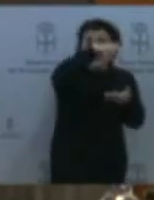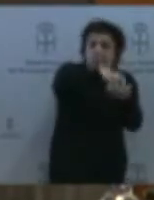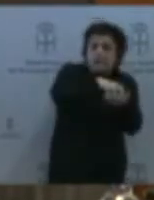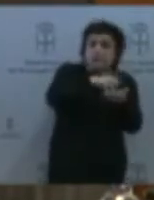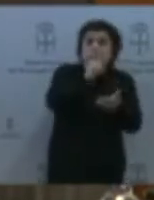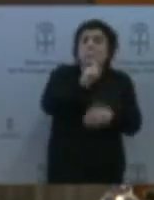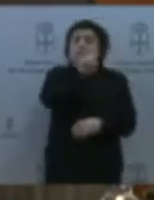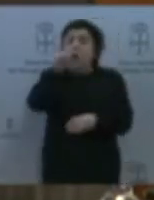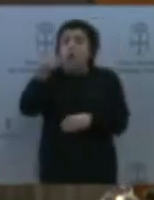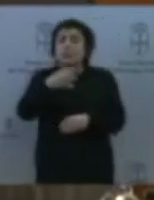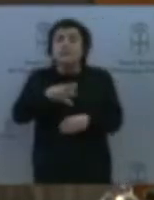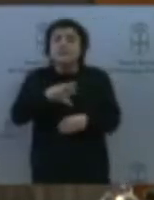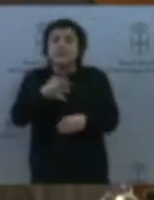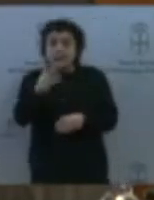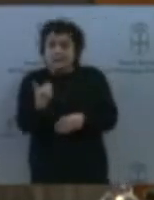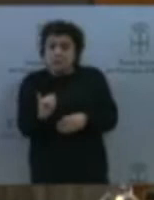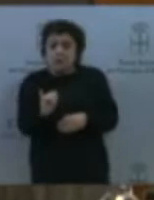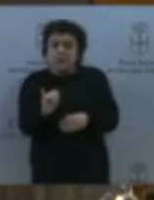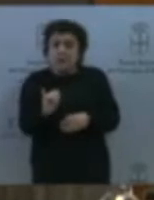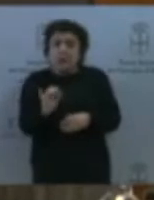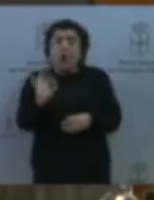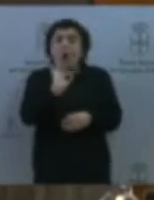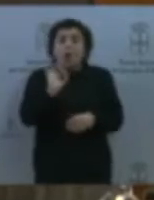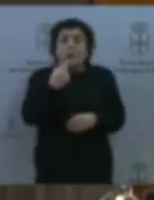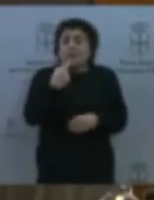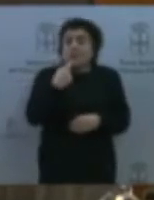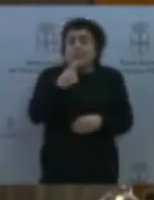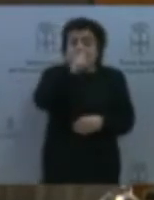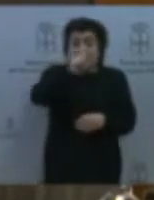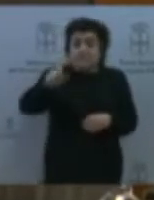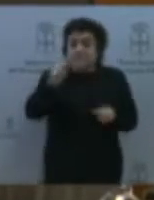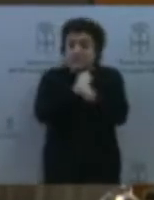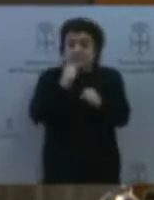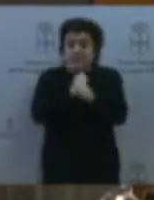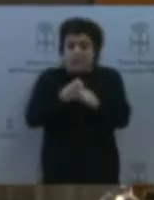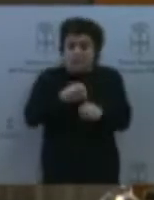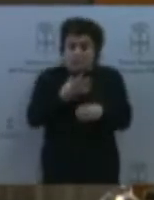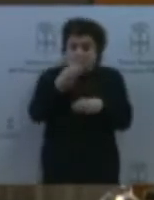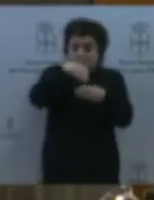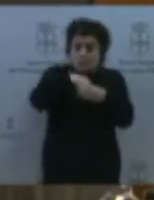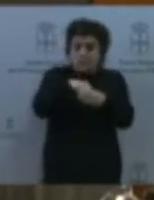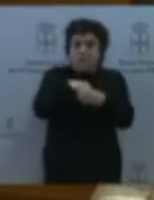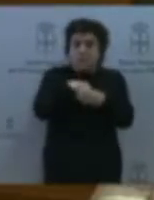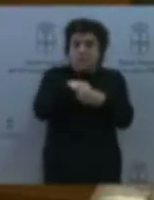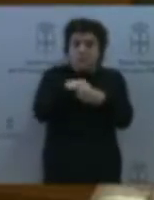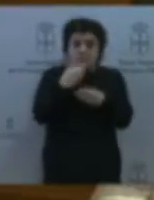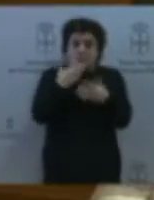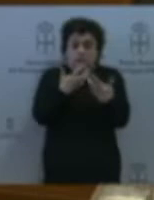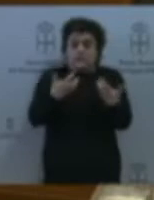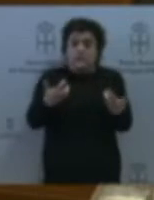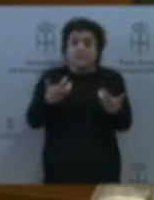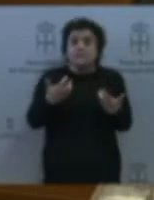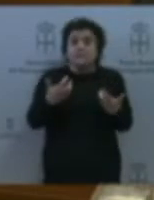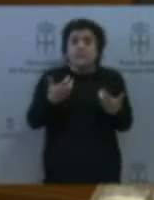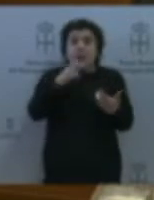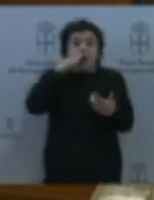De lo que dicen los propios trabajadores y representantes sindicales, de que, le pongo una frase, ¿no? Decía, Amazon se basa en el control sobre las personas, en qué puesto de